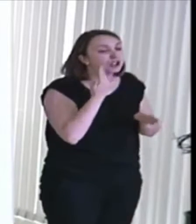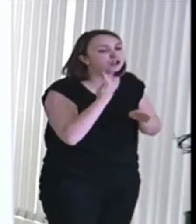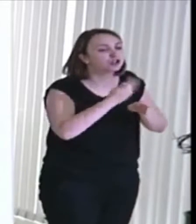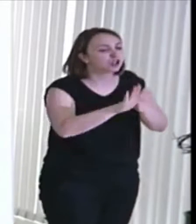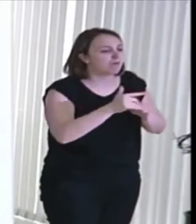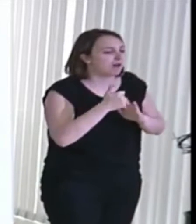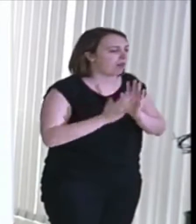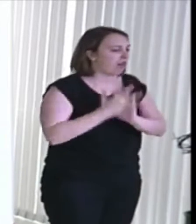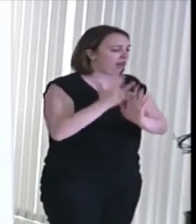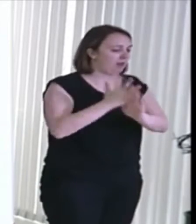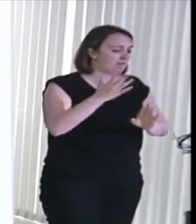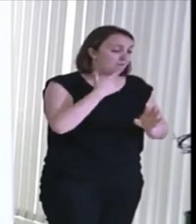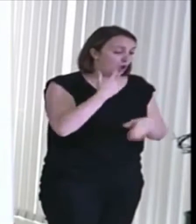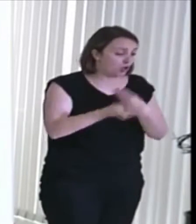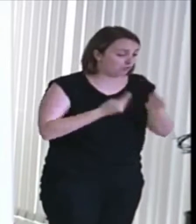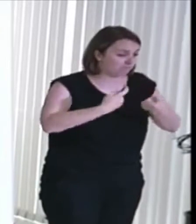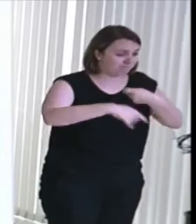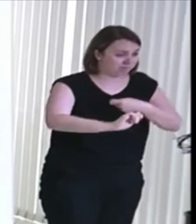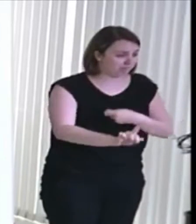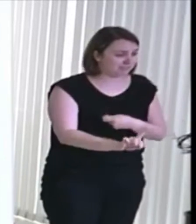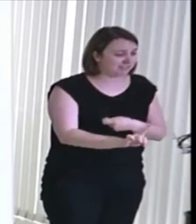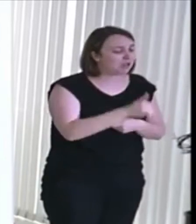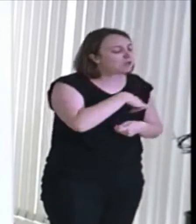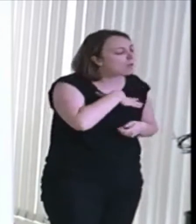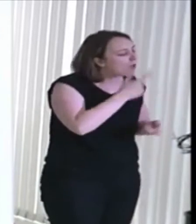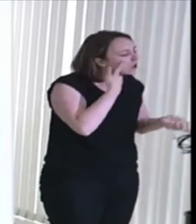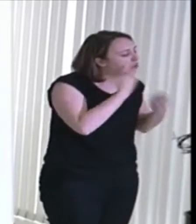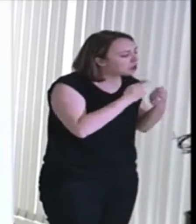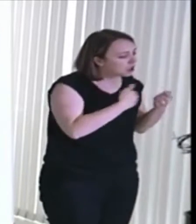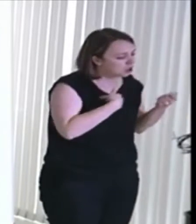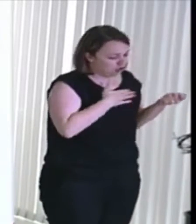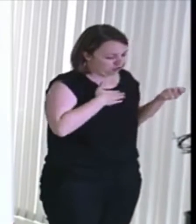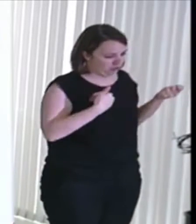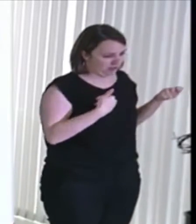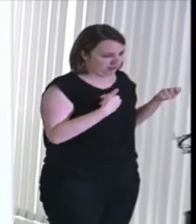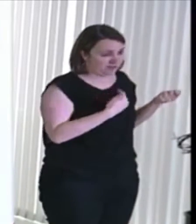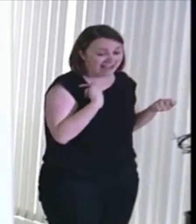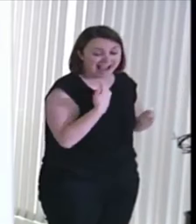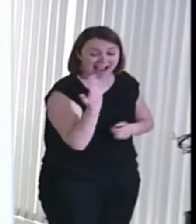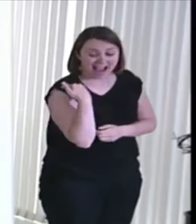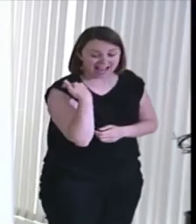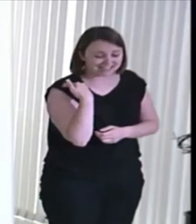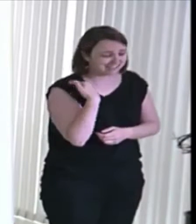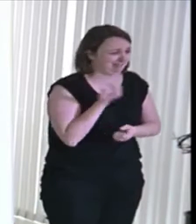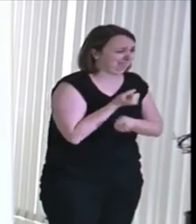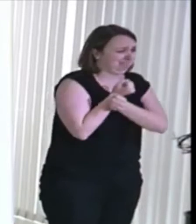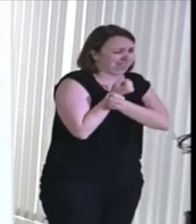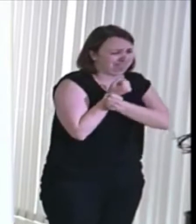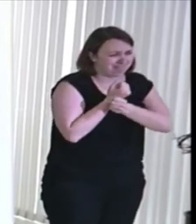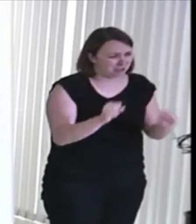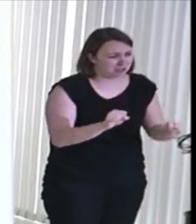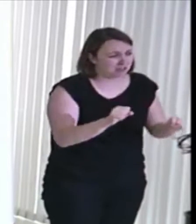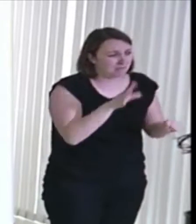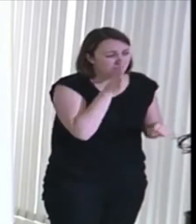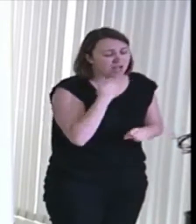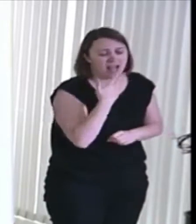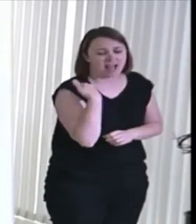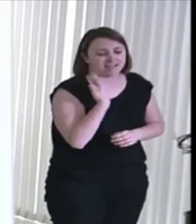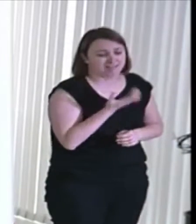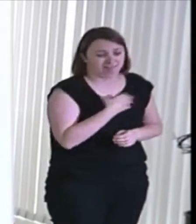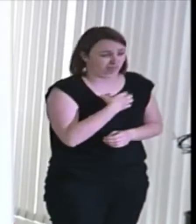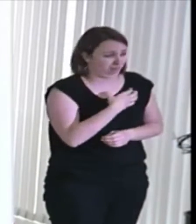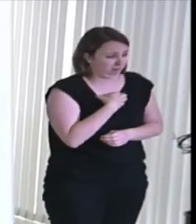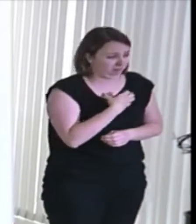se hacía hasta ahora. Puedes controlar lo que tú quieras. Eso antes es que era imposible, es que no era posible hacerlo,